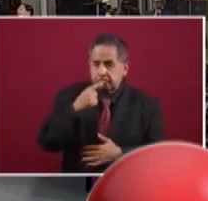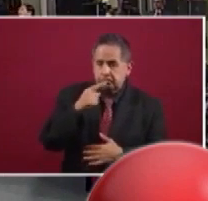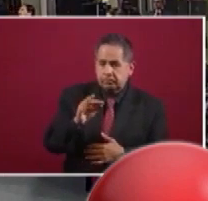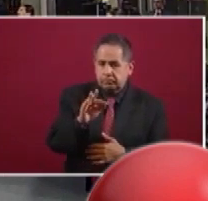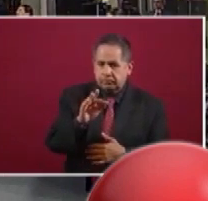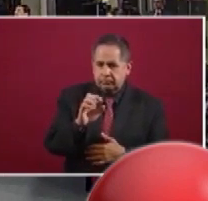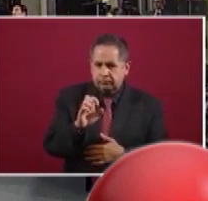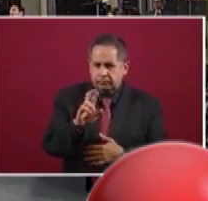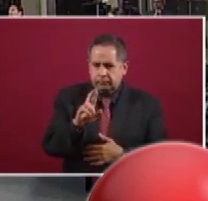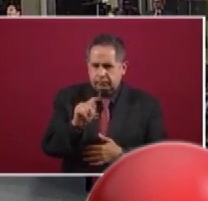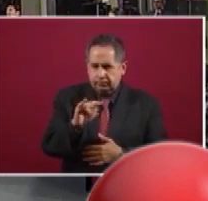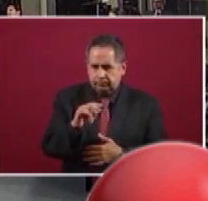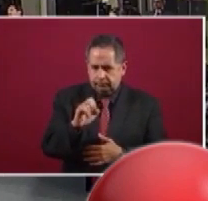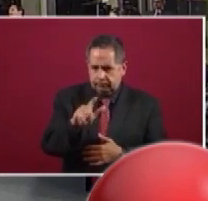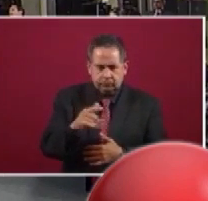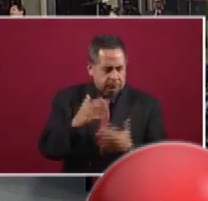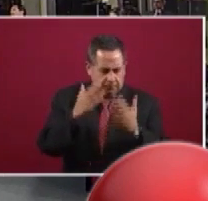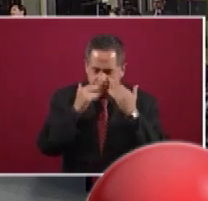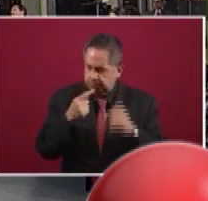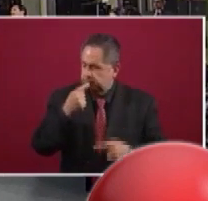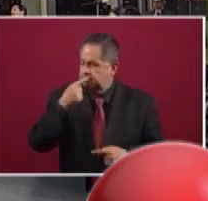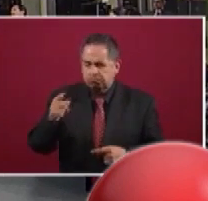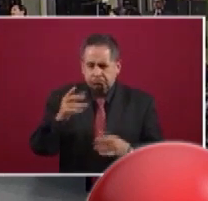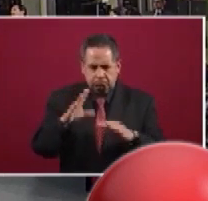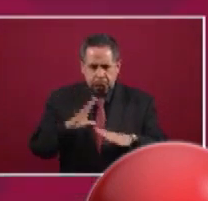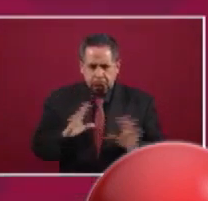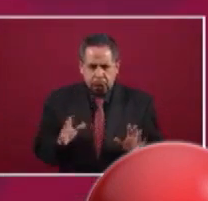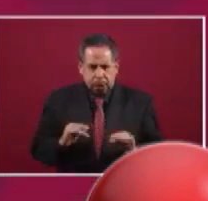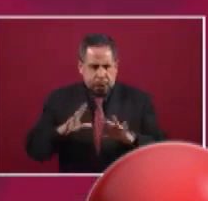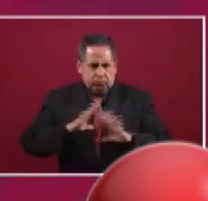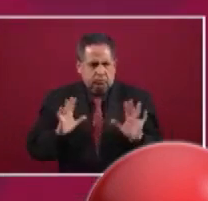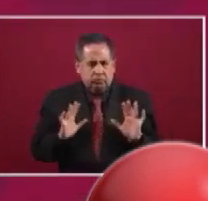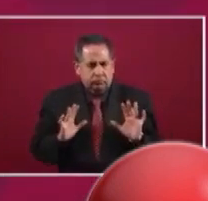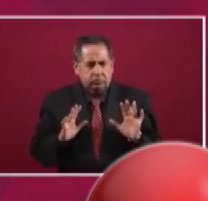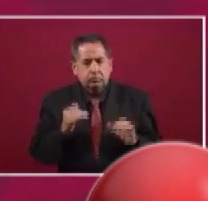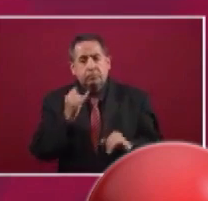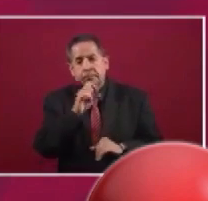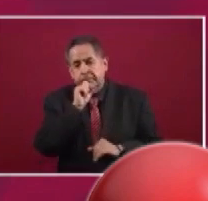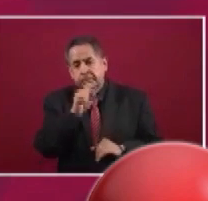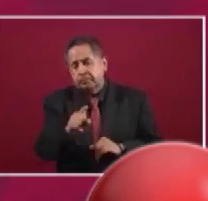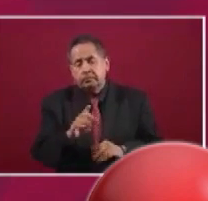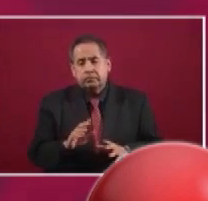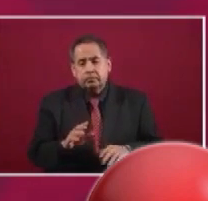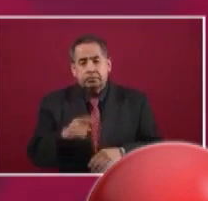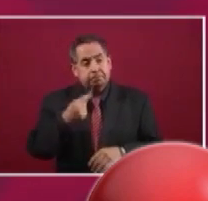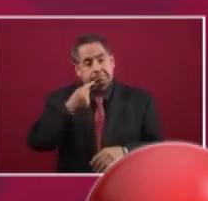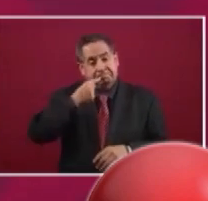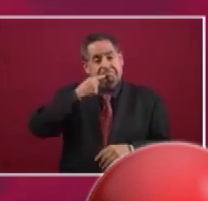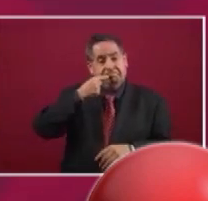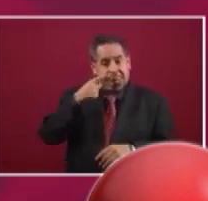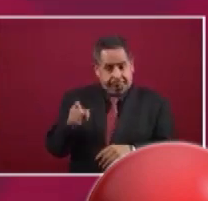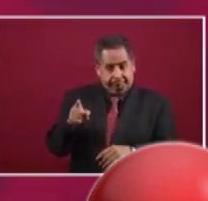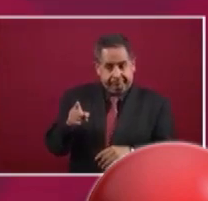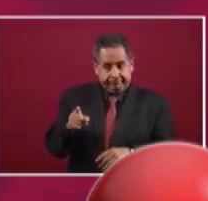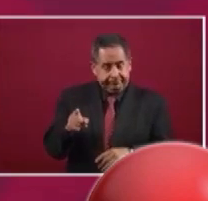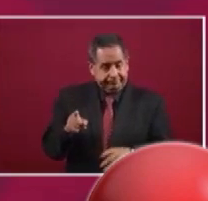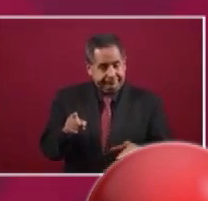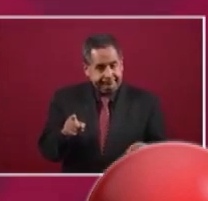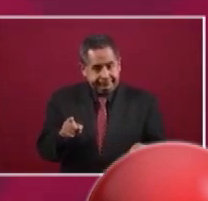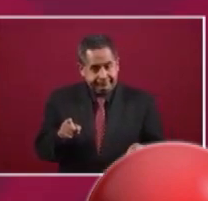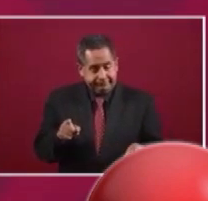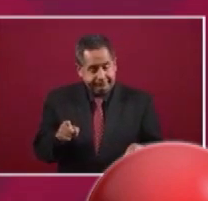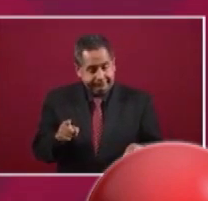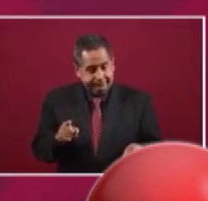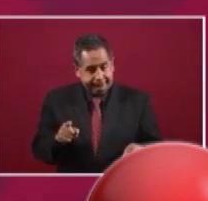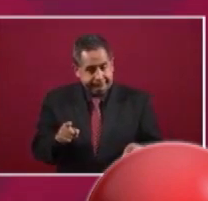Fertinal, ¿verdad? Es lo que me está diciendo. No hay, no existe. Inclusive la denuncia